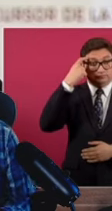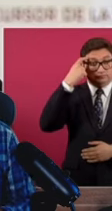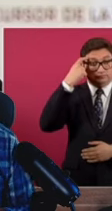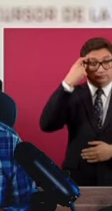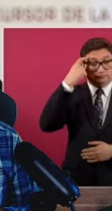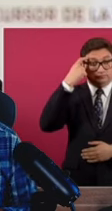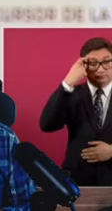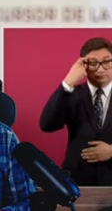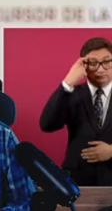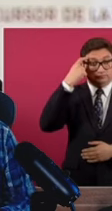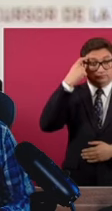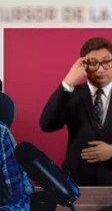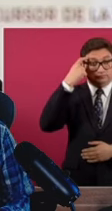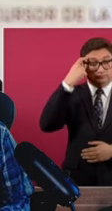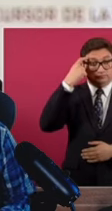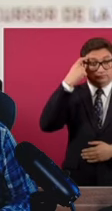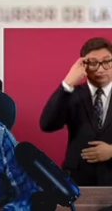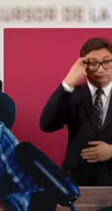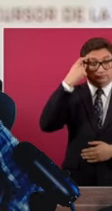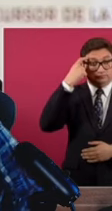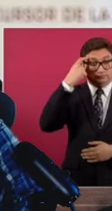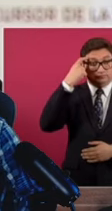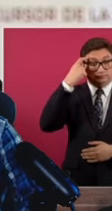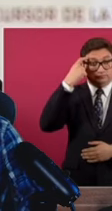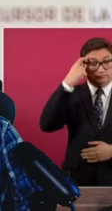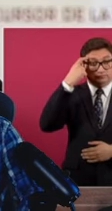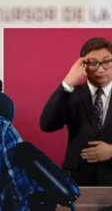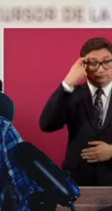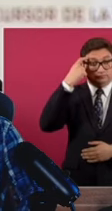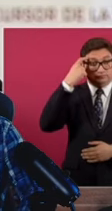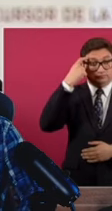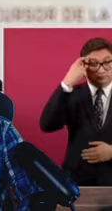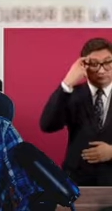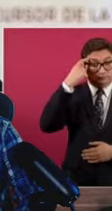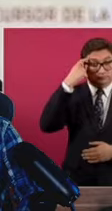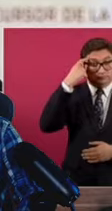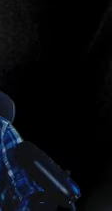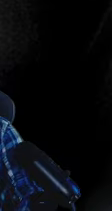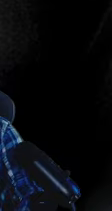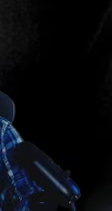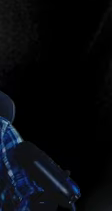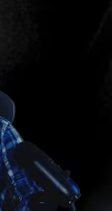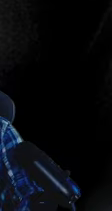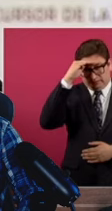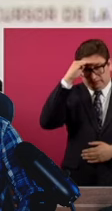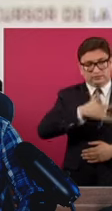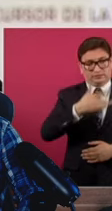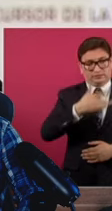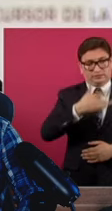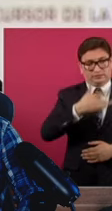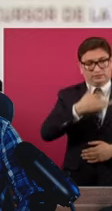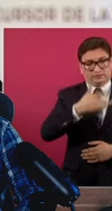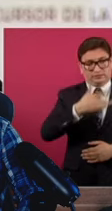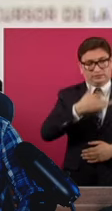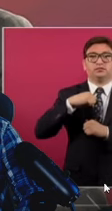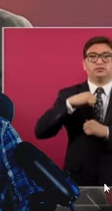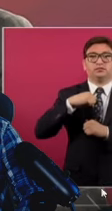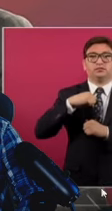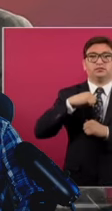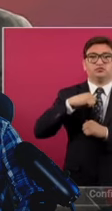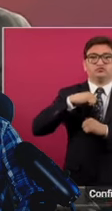después de esta exhibida, pues pegaron el grito en el cielo. Veamos el video. ¿Qué se tiene acerca del poder?